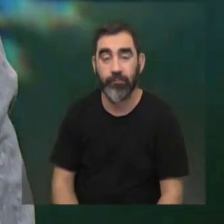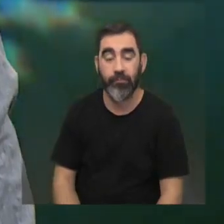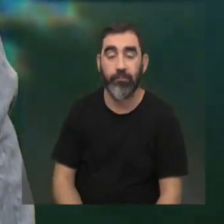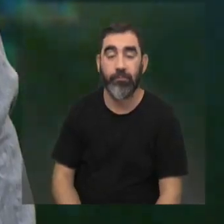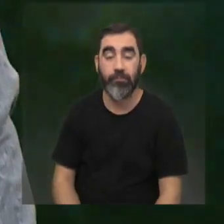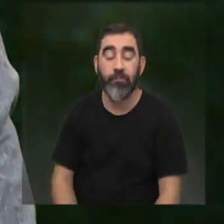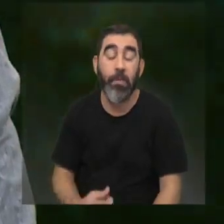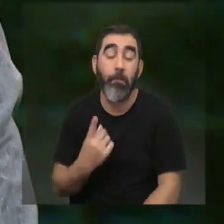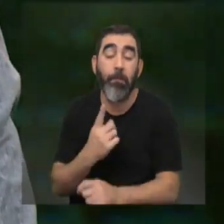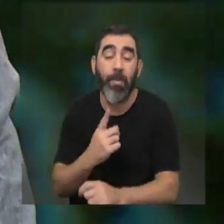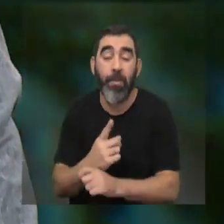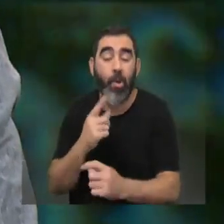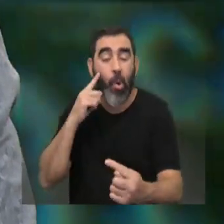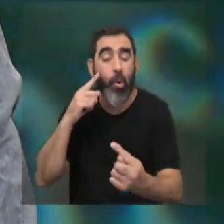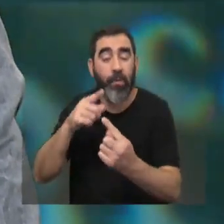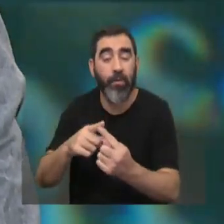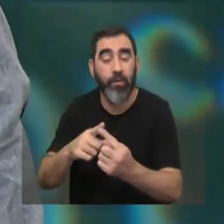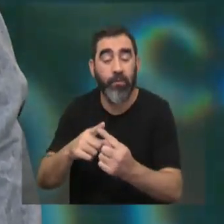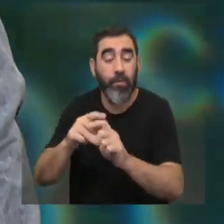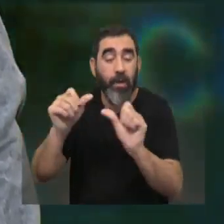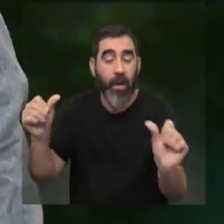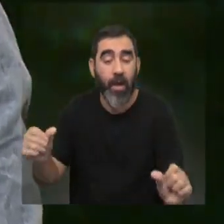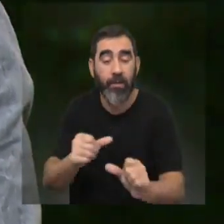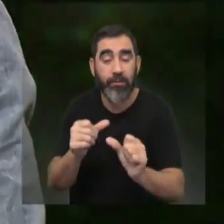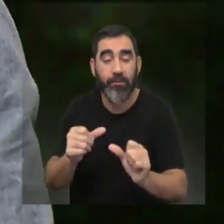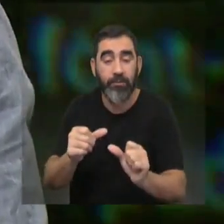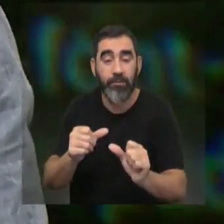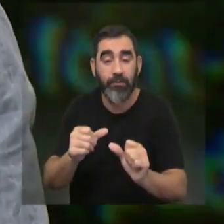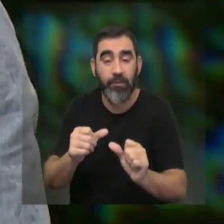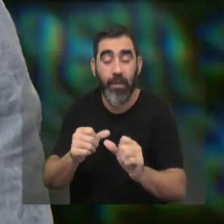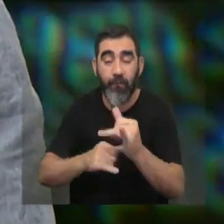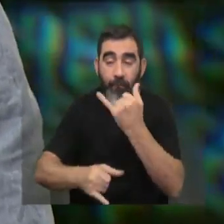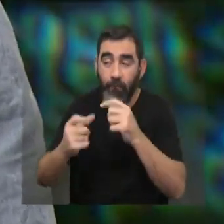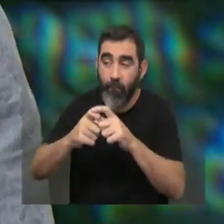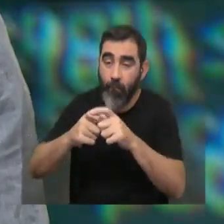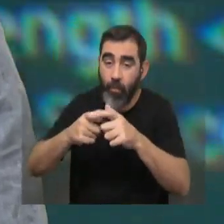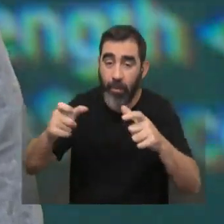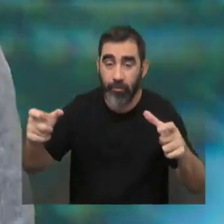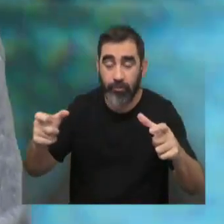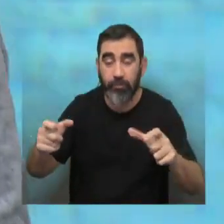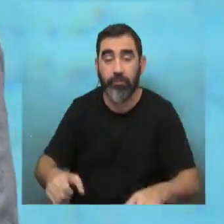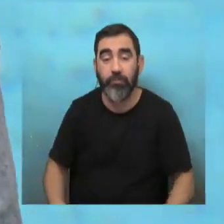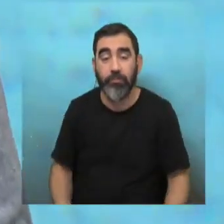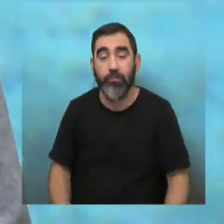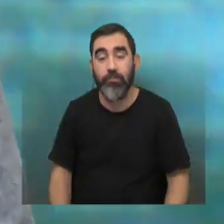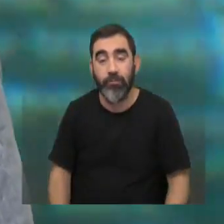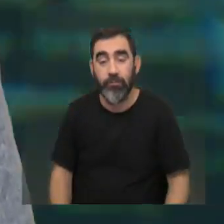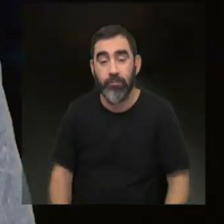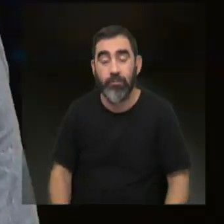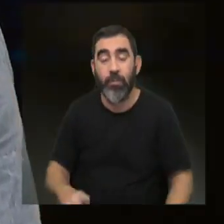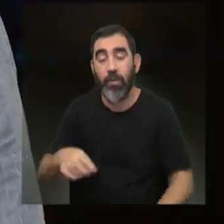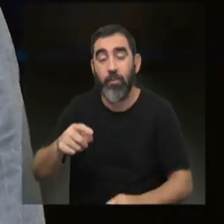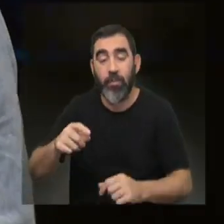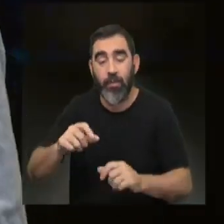Inicialmente nace con el objetivo de hacer principalmente aumentación de datos, que es cuando después, bueno,